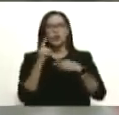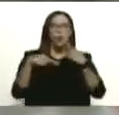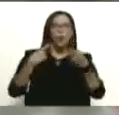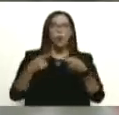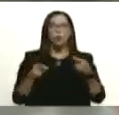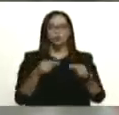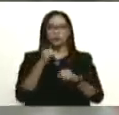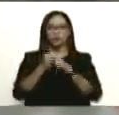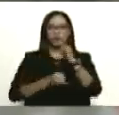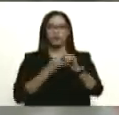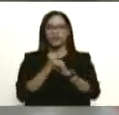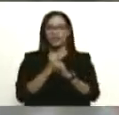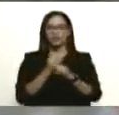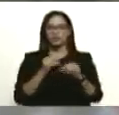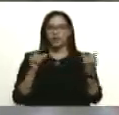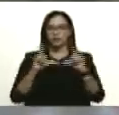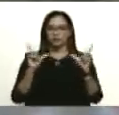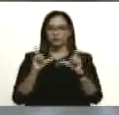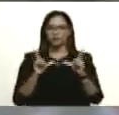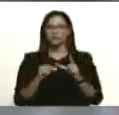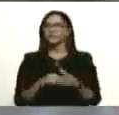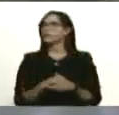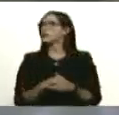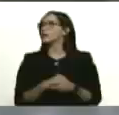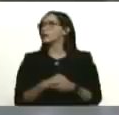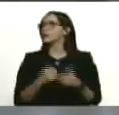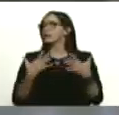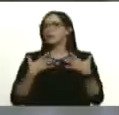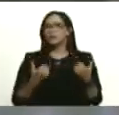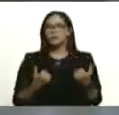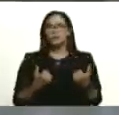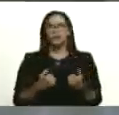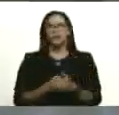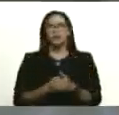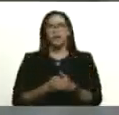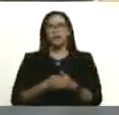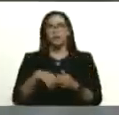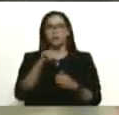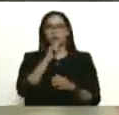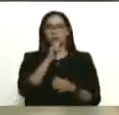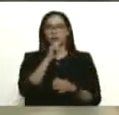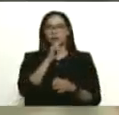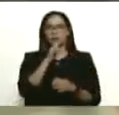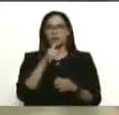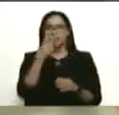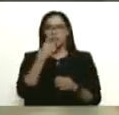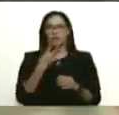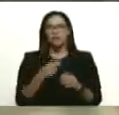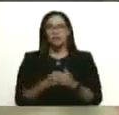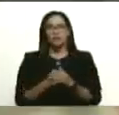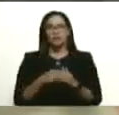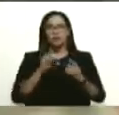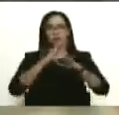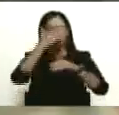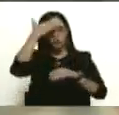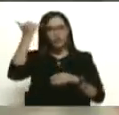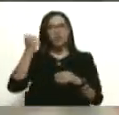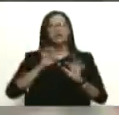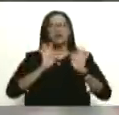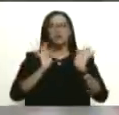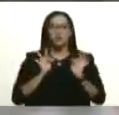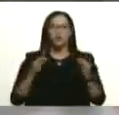internacional. Entonces, el hecho de que ustedes hayan podido recuperar algo de material que no se ha visto o que se ha tratado de olvidar de forma deliberada por los medios es